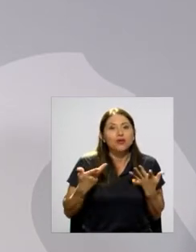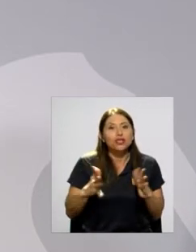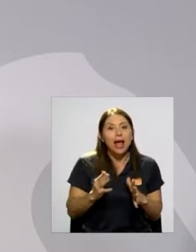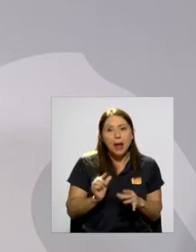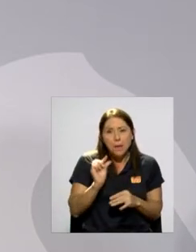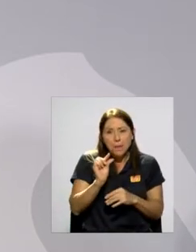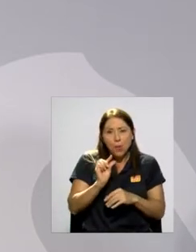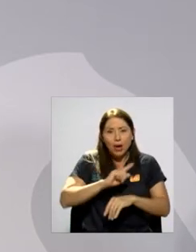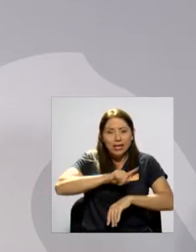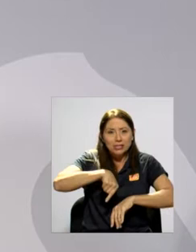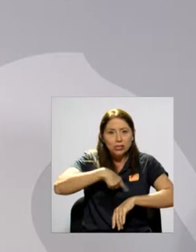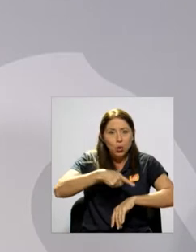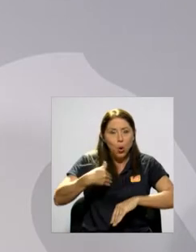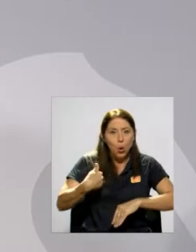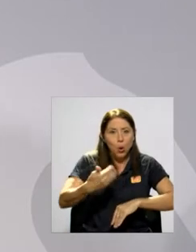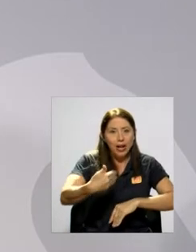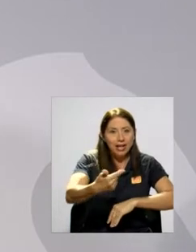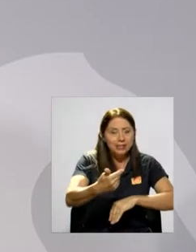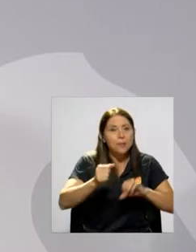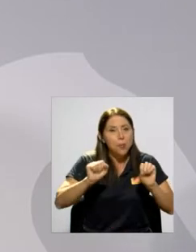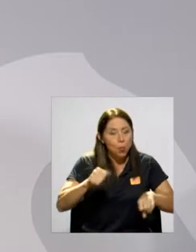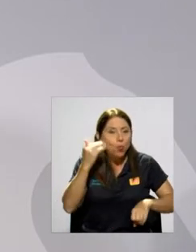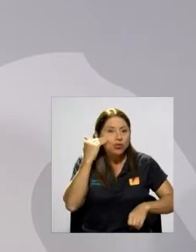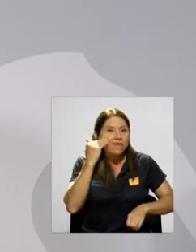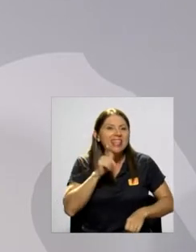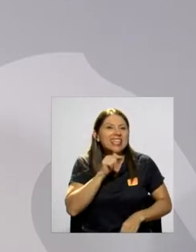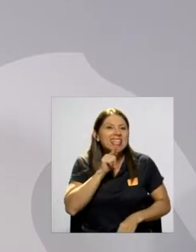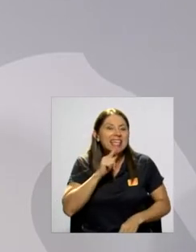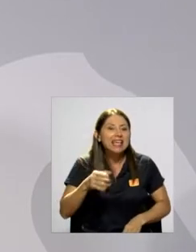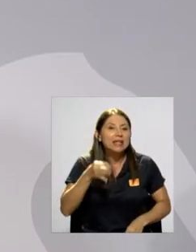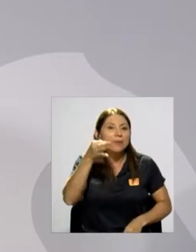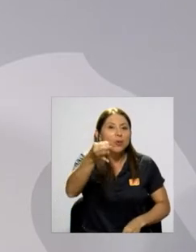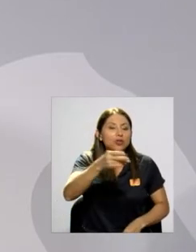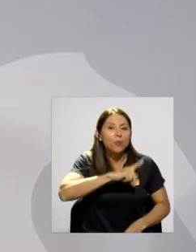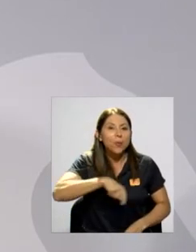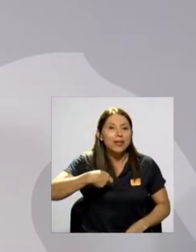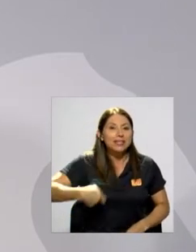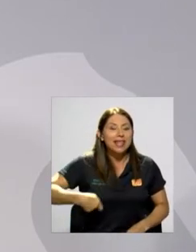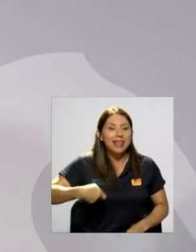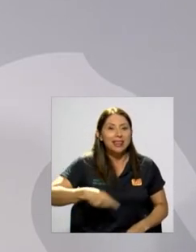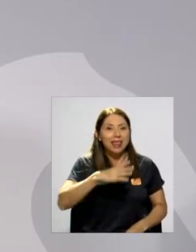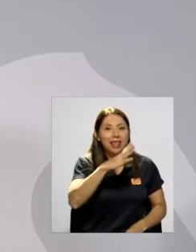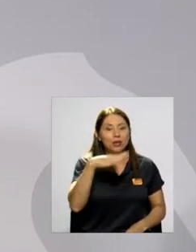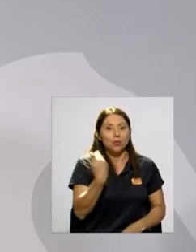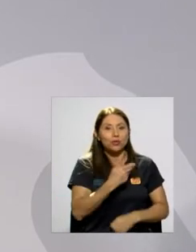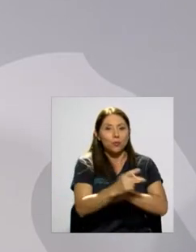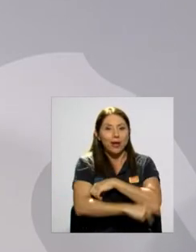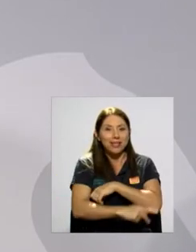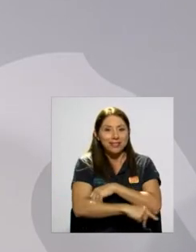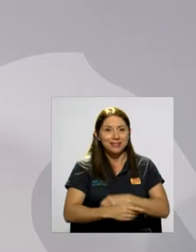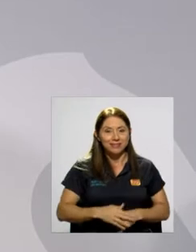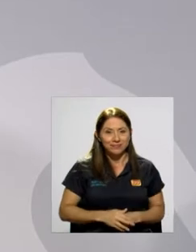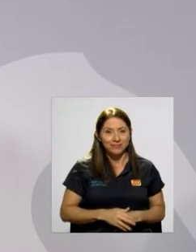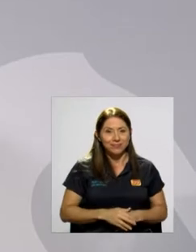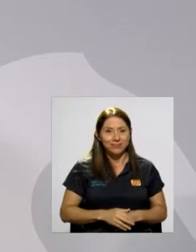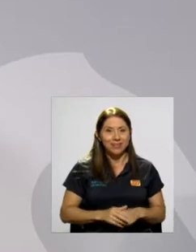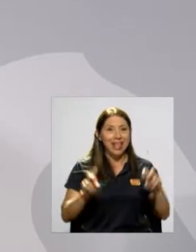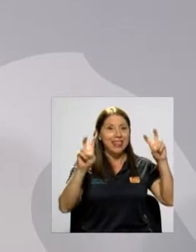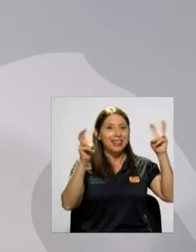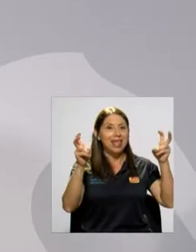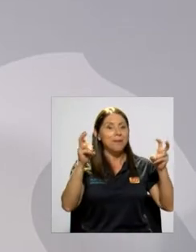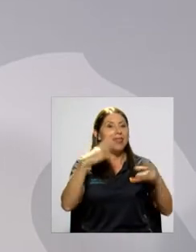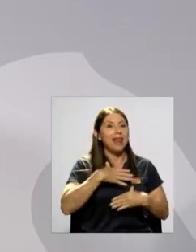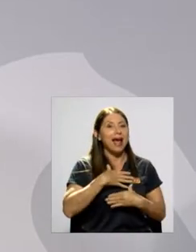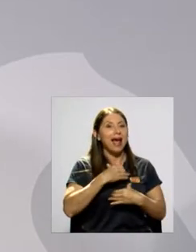pocas horas pues podremos saber quién será el próximo presidente de nuestro país. El tema de la